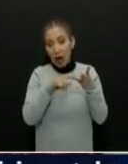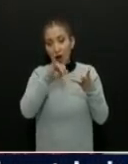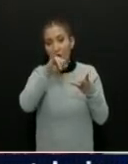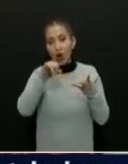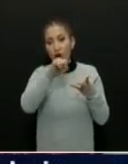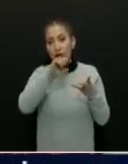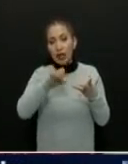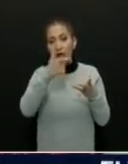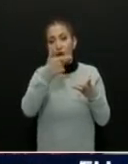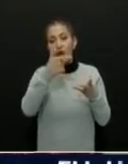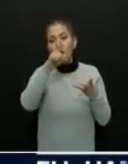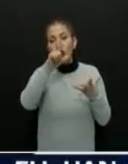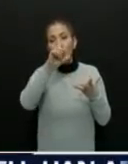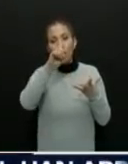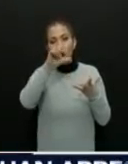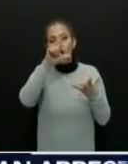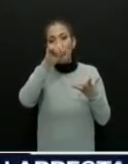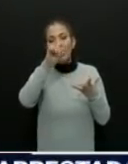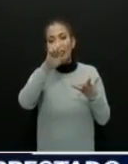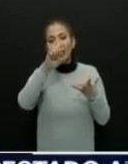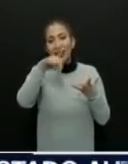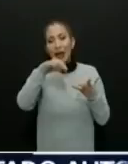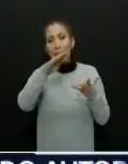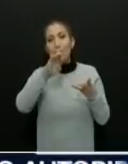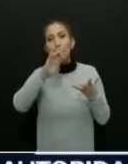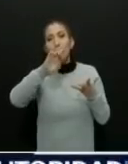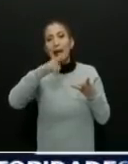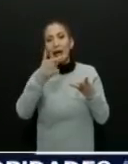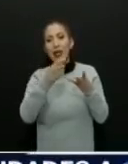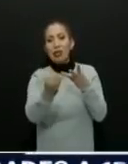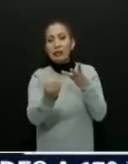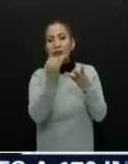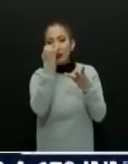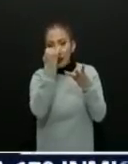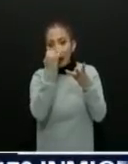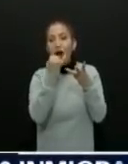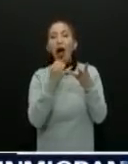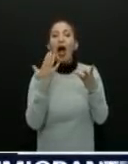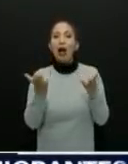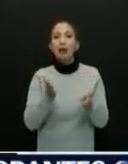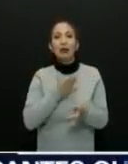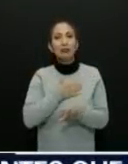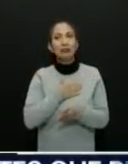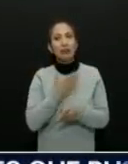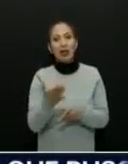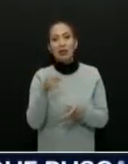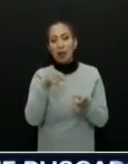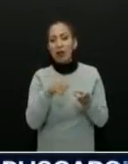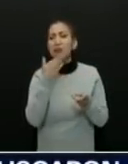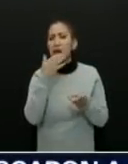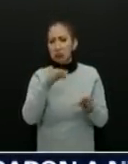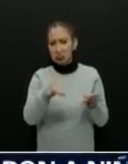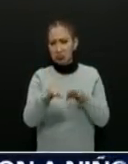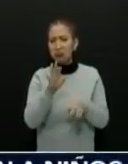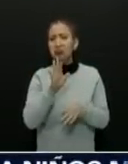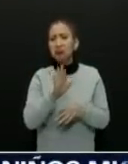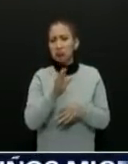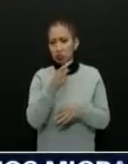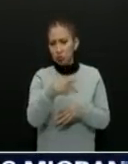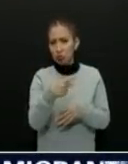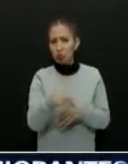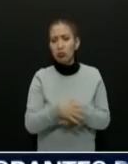José Goldenberg. Bueno, estas son las palabras del presidente López Obrador en la entrega del Premio Nacional de Derechos